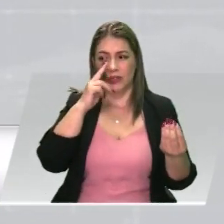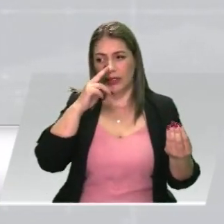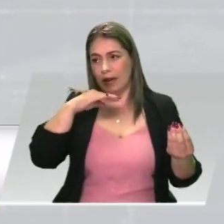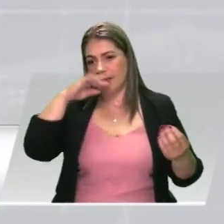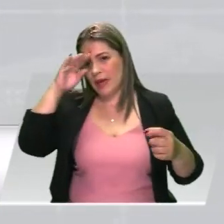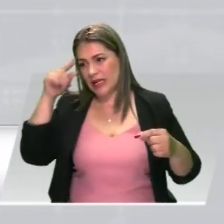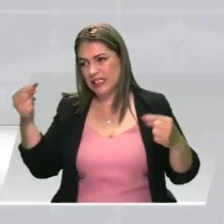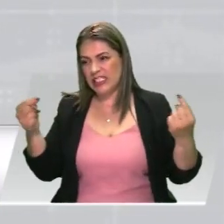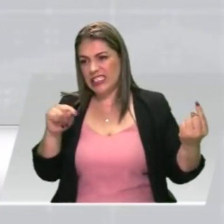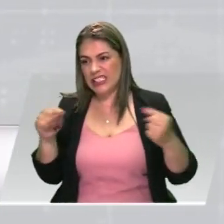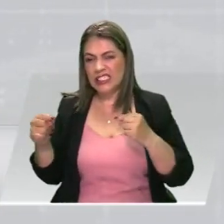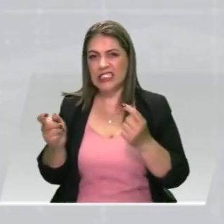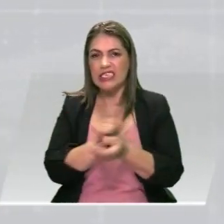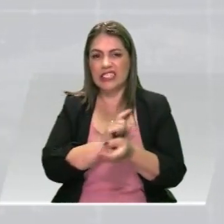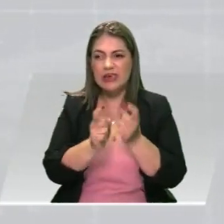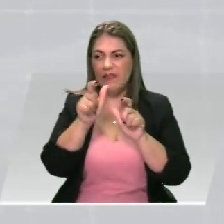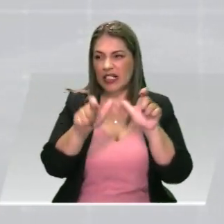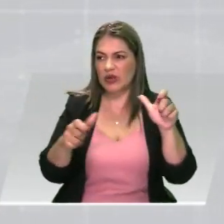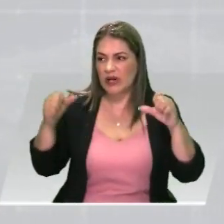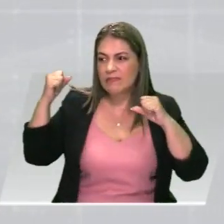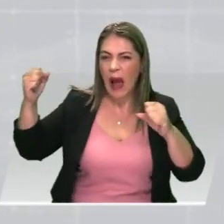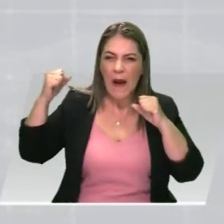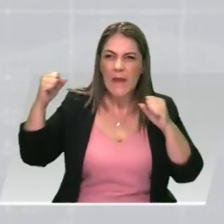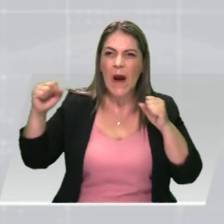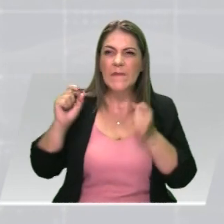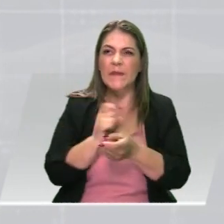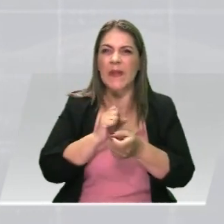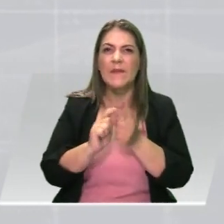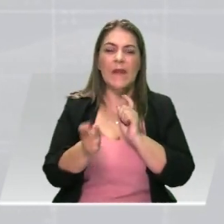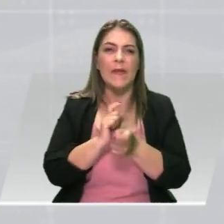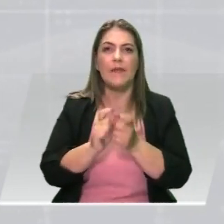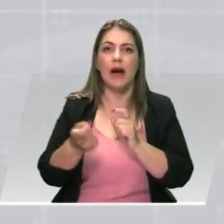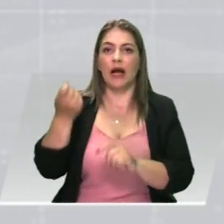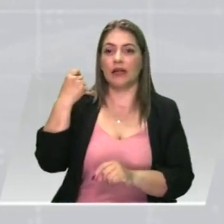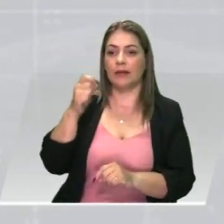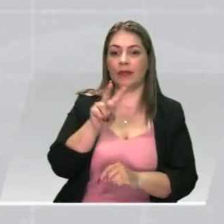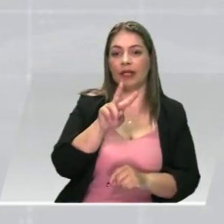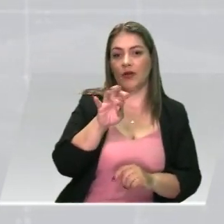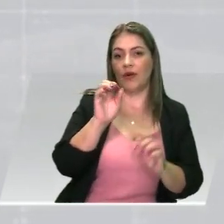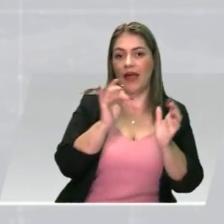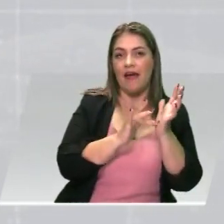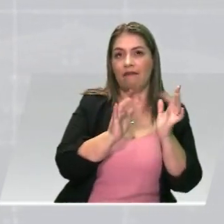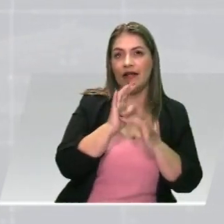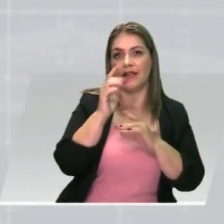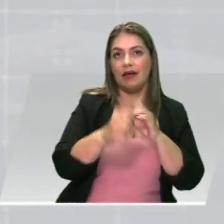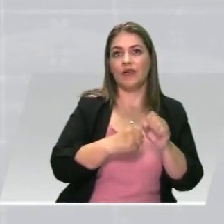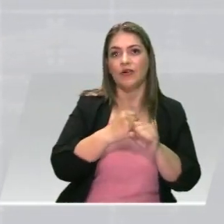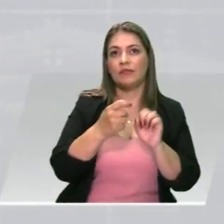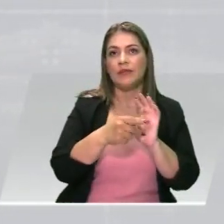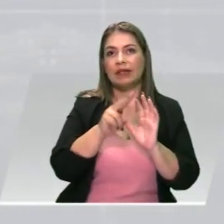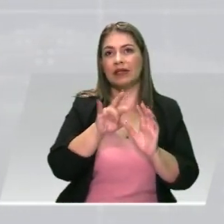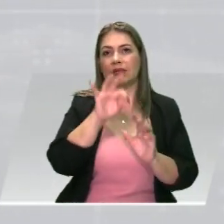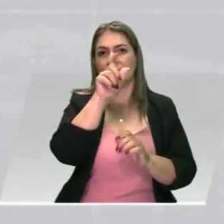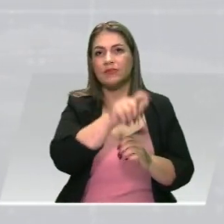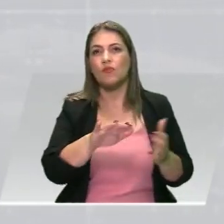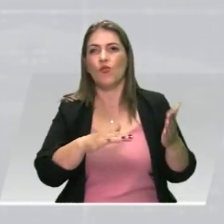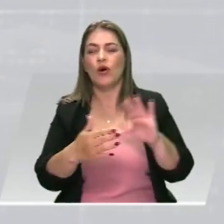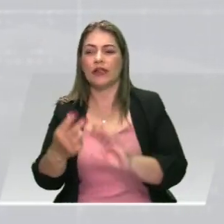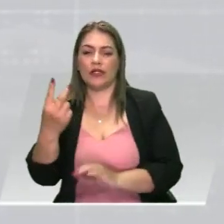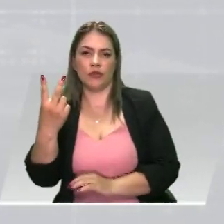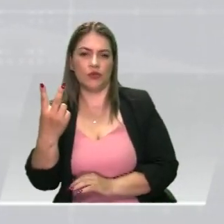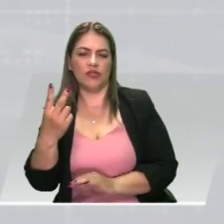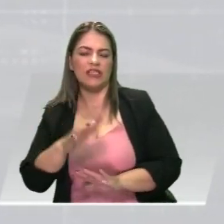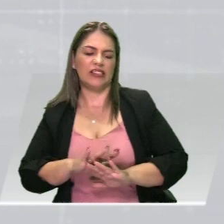nacional en el clásico del 29 de abril de este 2023 que dejaron dos personas asesinadas motivaron la